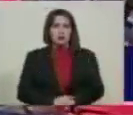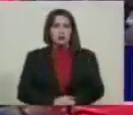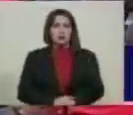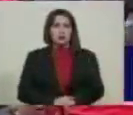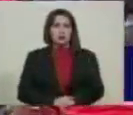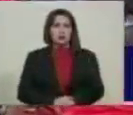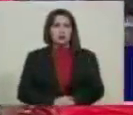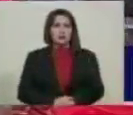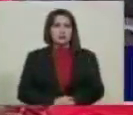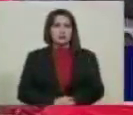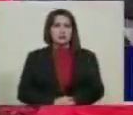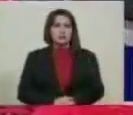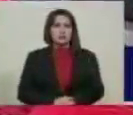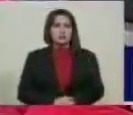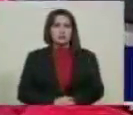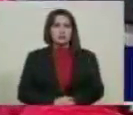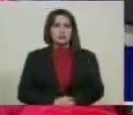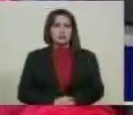Tomó el camino